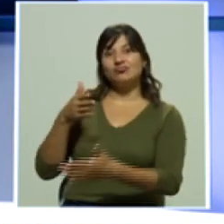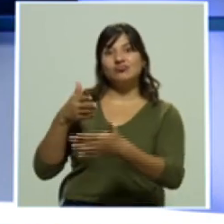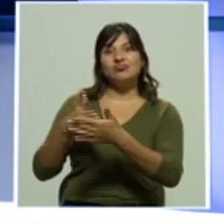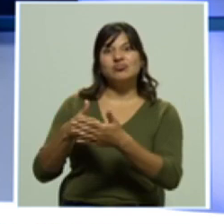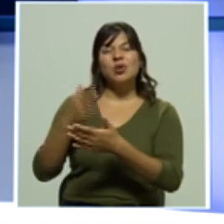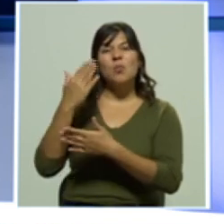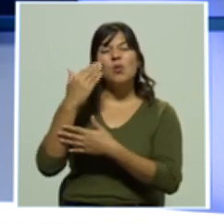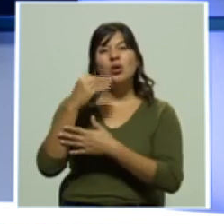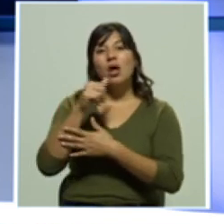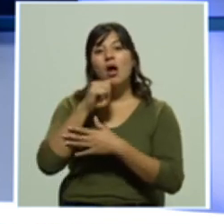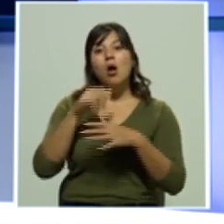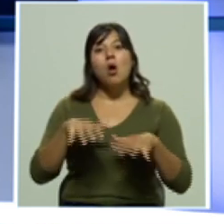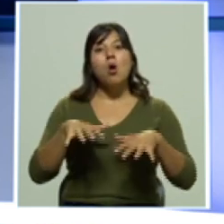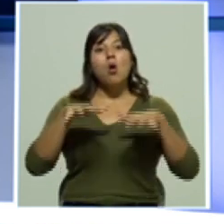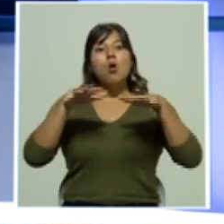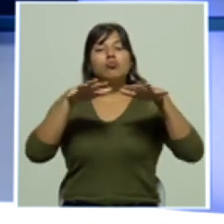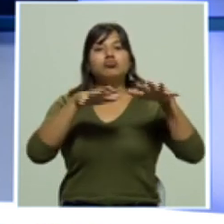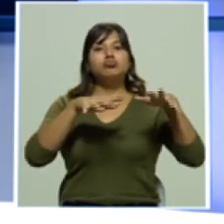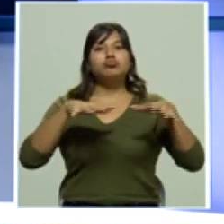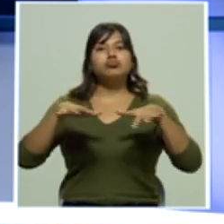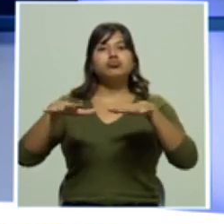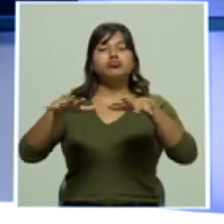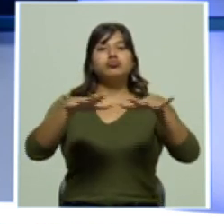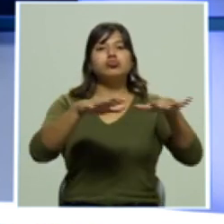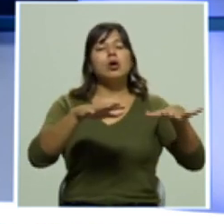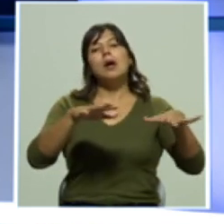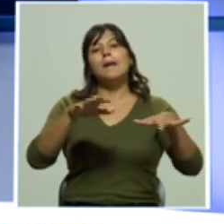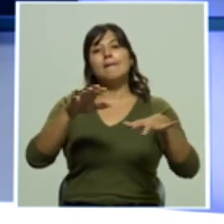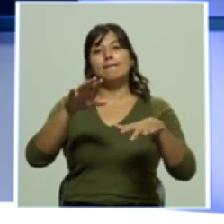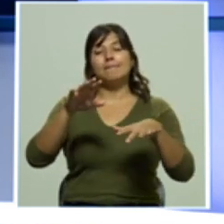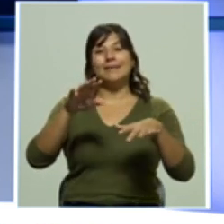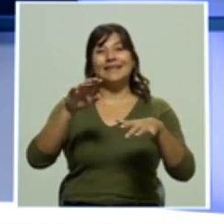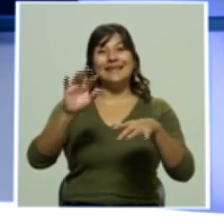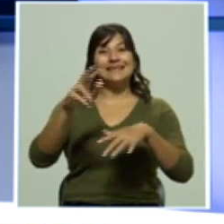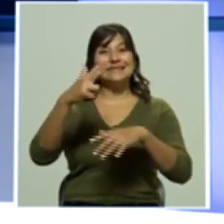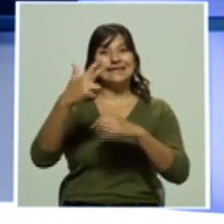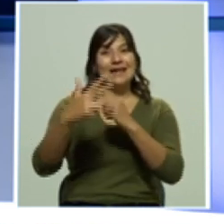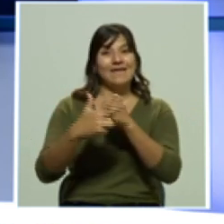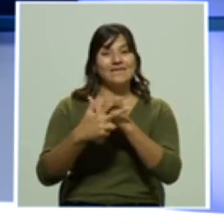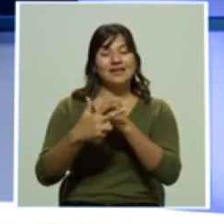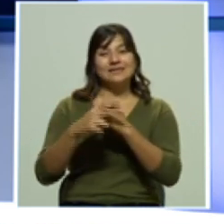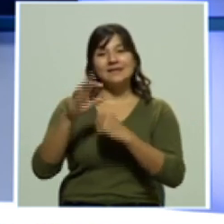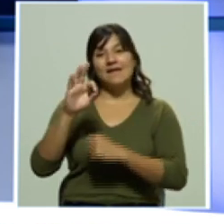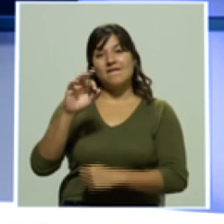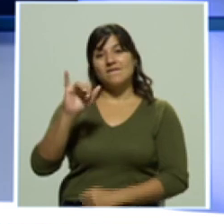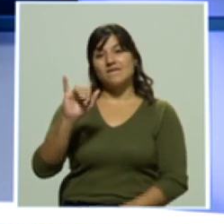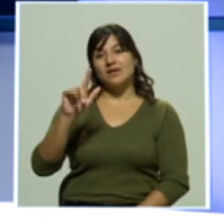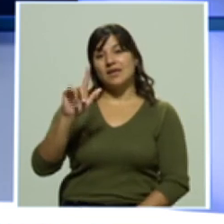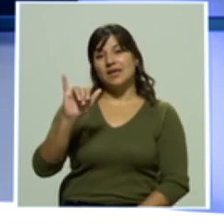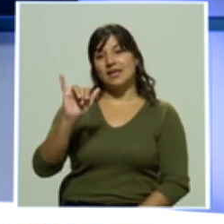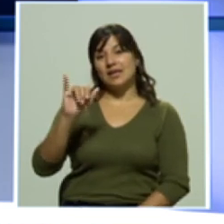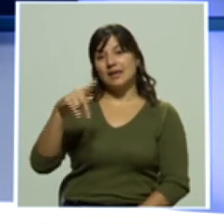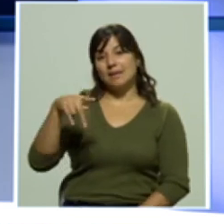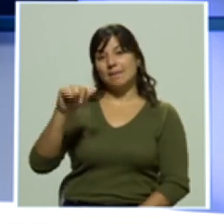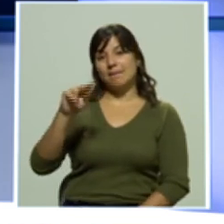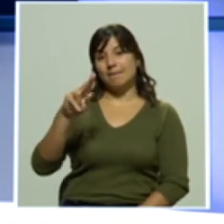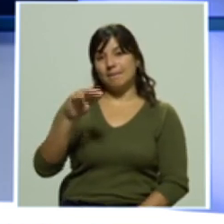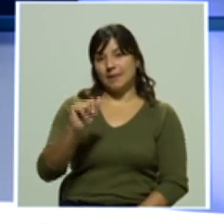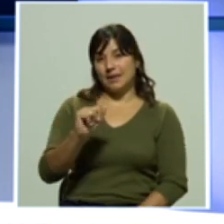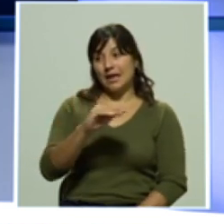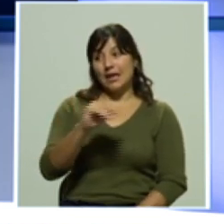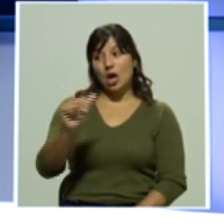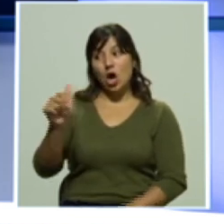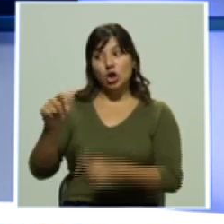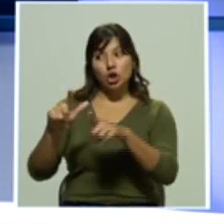tifón Bamco, el tercero que azota a Filipinas en pocas semanas y que causó muertes en otras partes